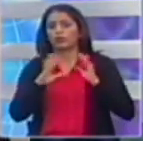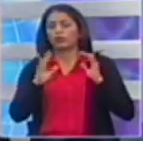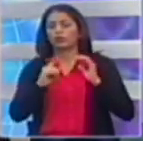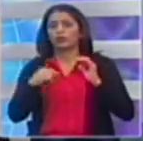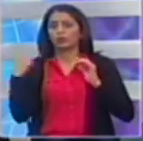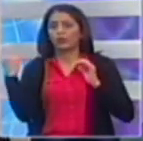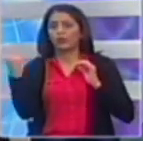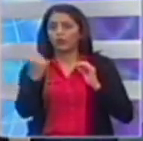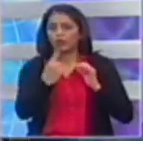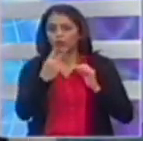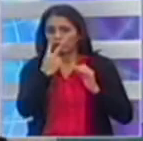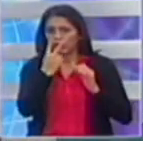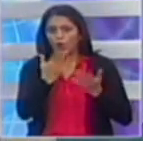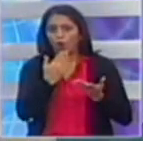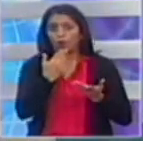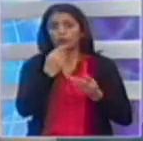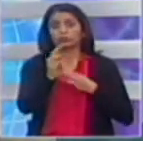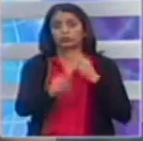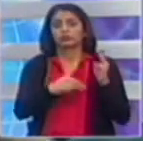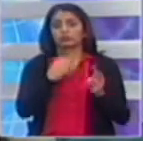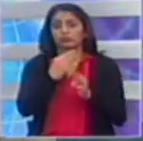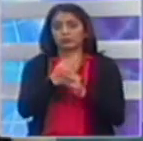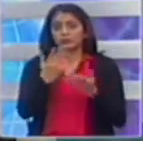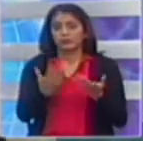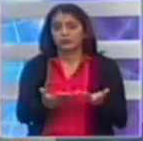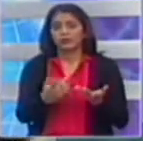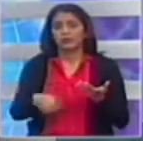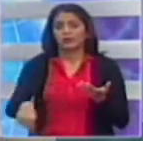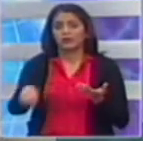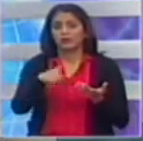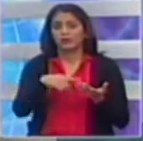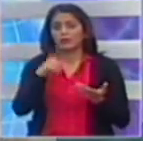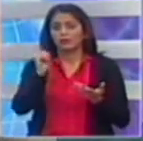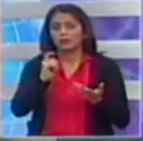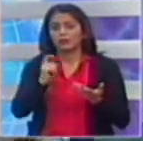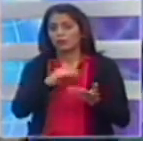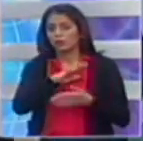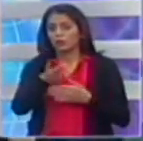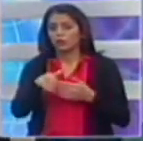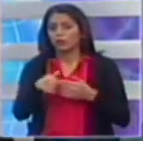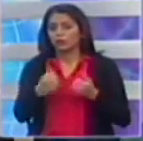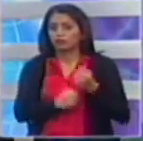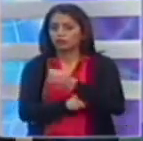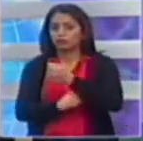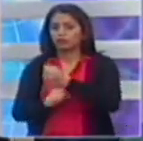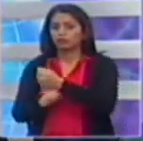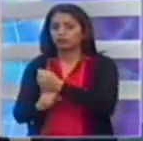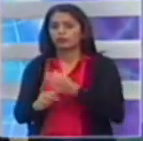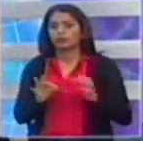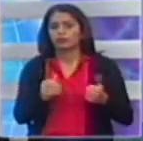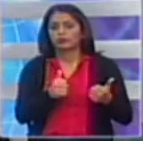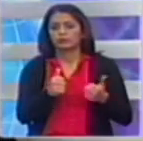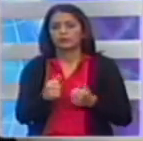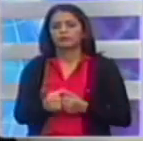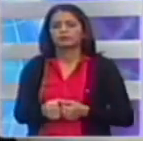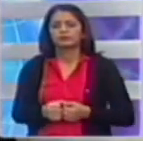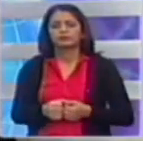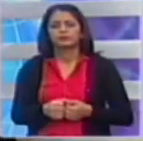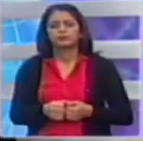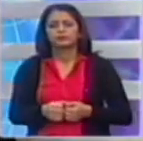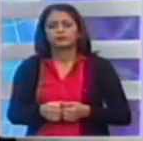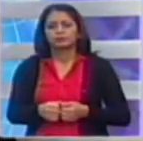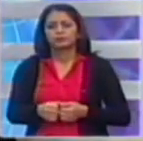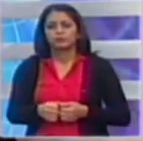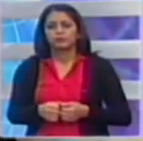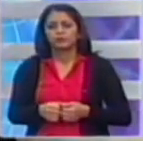Esto no se está dando, más bien es un discurso restrictivo de levantar muros y de tratar de segregarnos entre ciudadanos. ¿Cuánta fuerza tiene esto